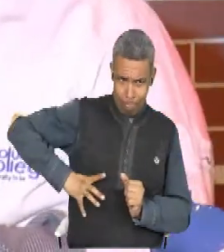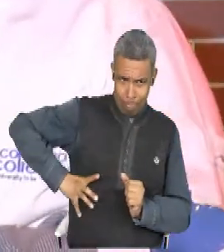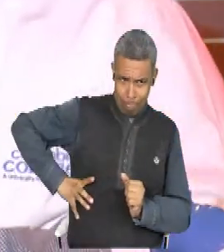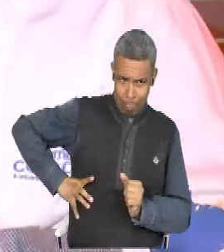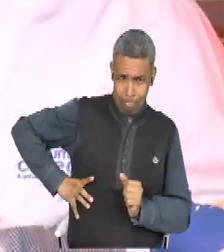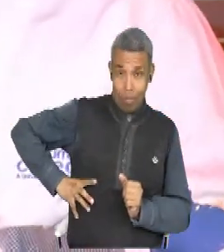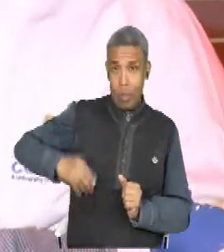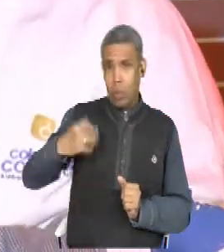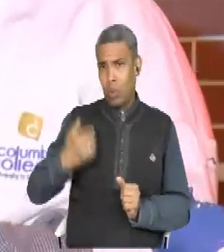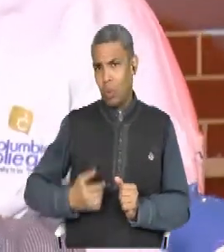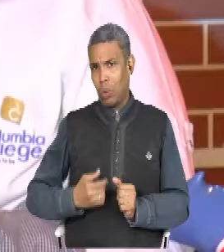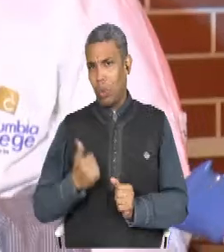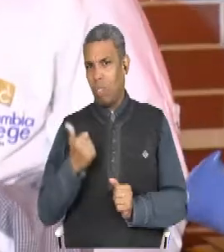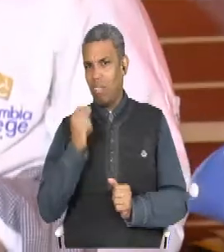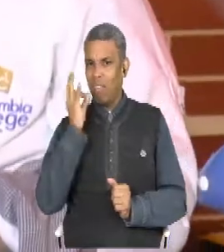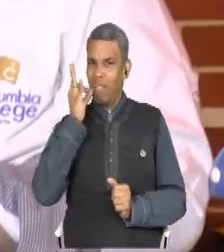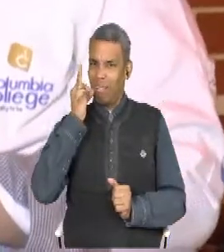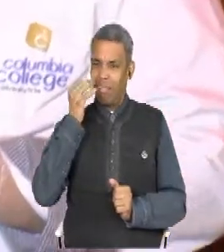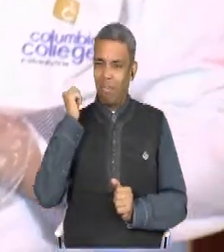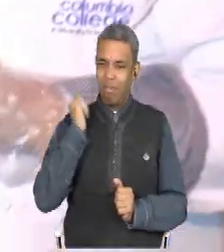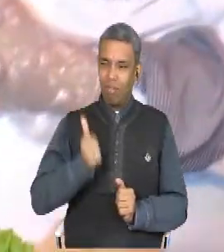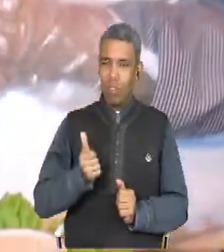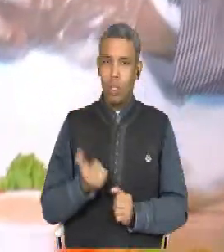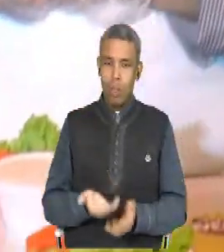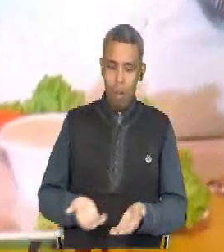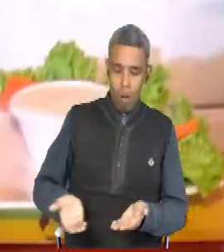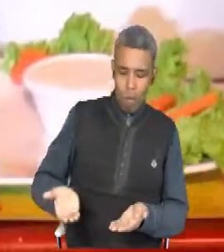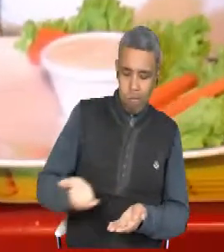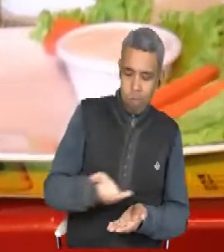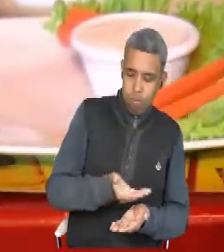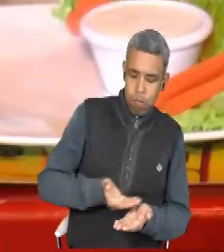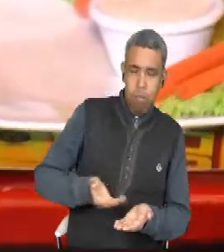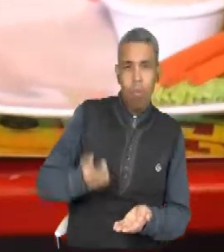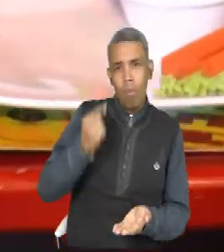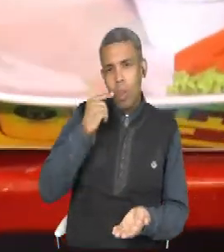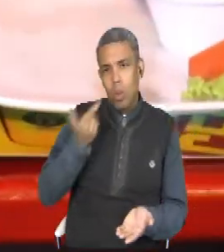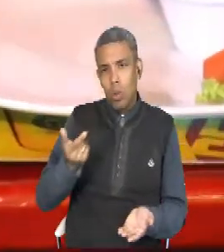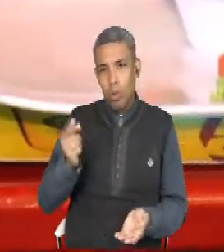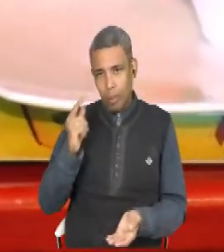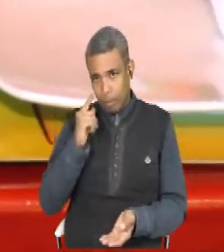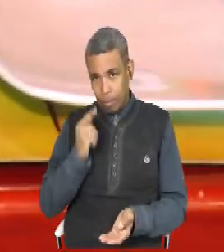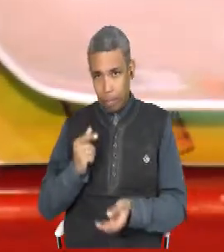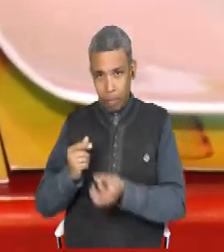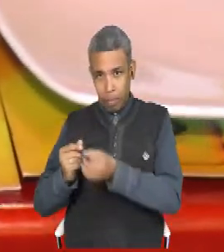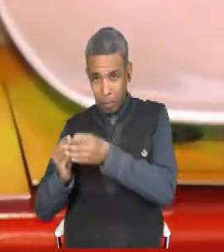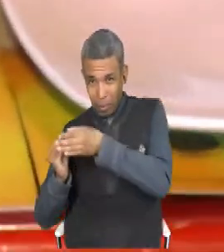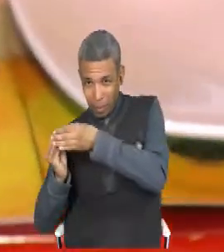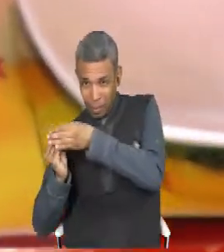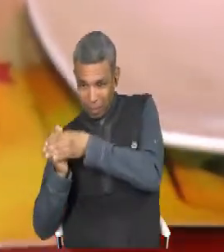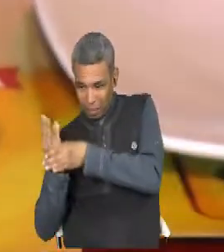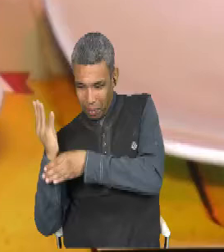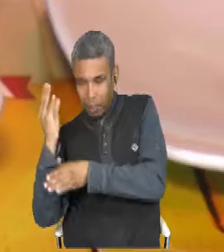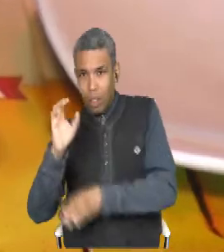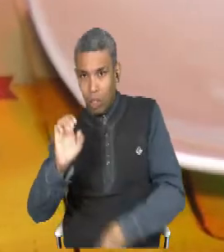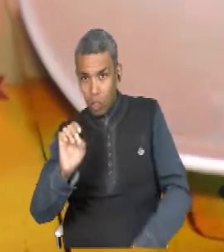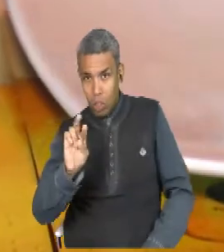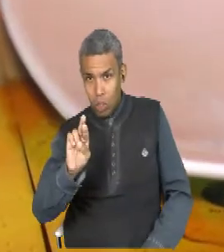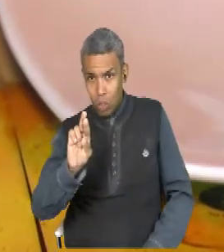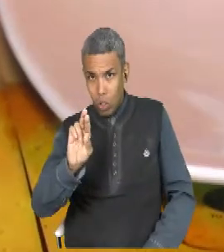Nuestras costillas son elaboradas a base de orégano, las bañamos con